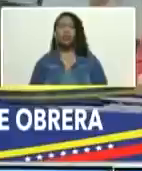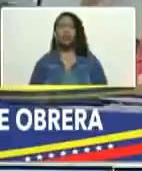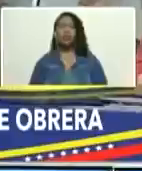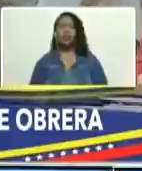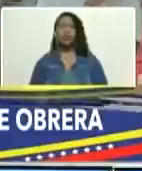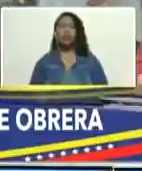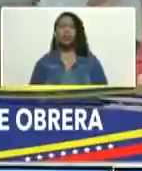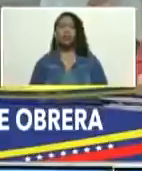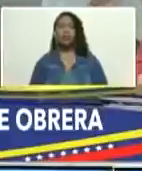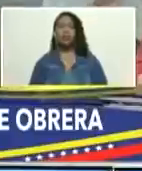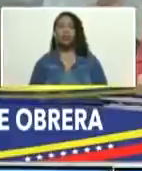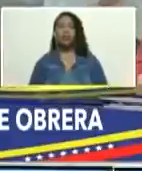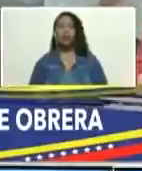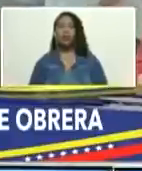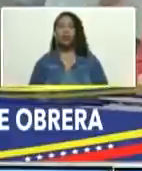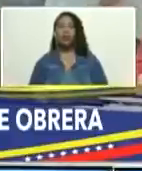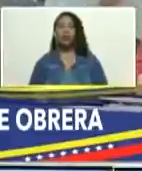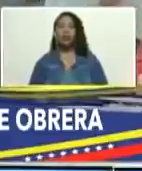estás tan flaco, Jacobo?